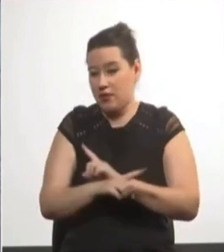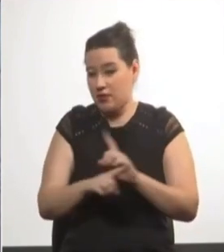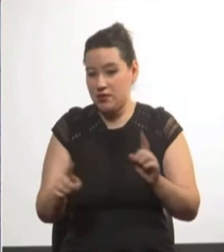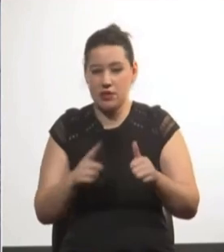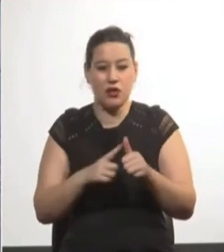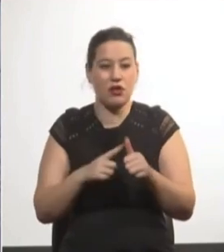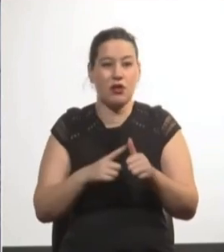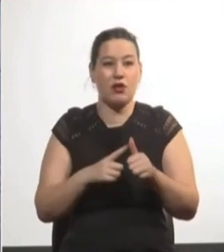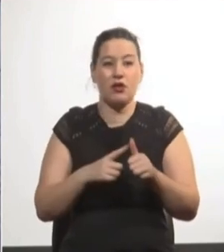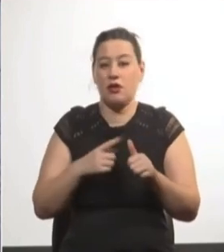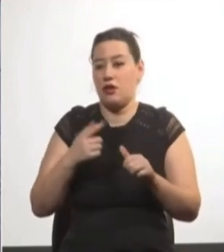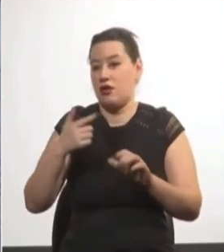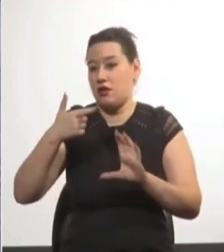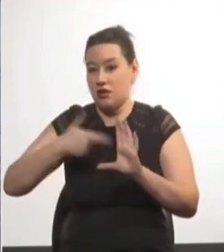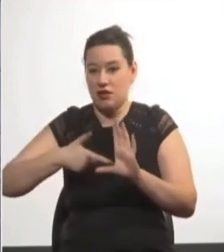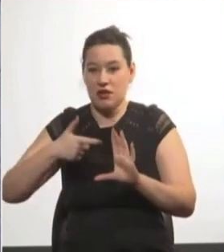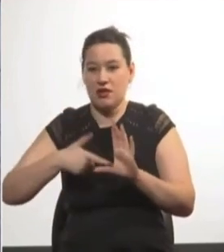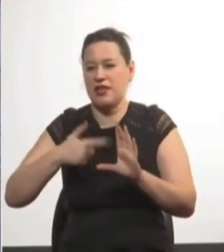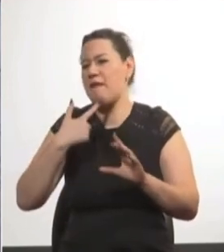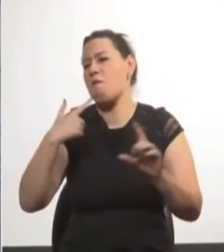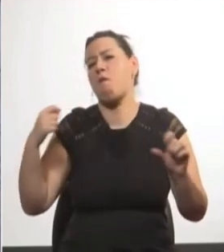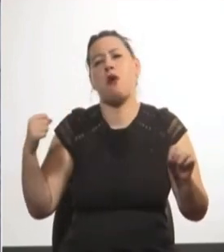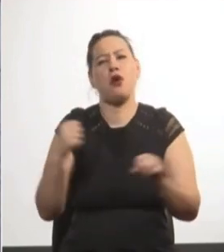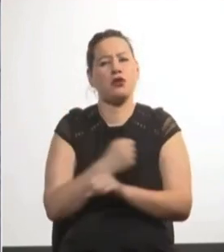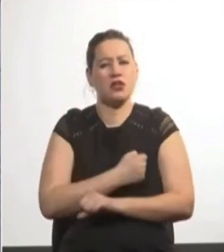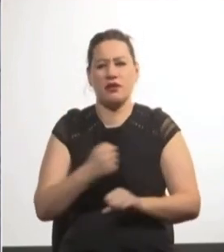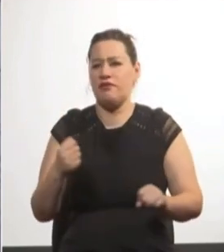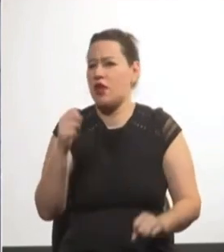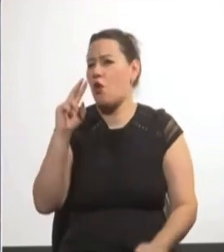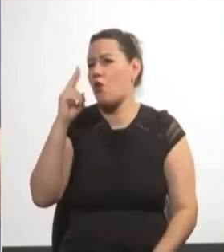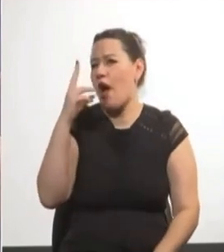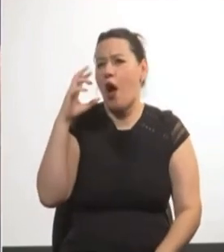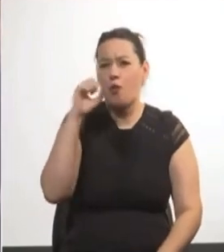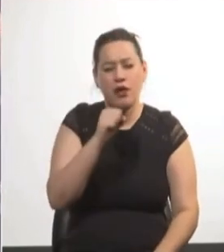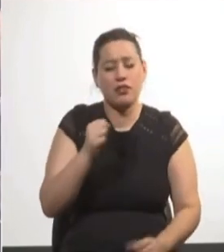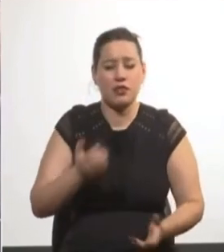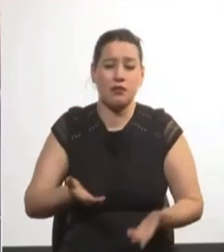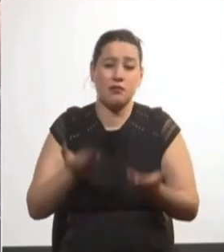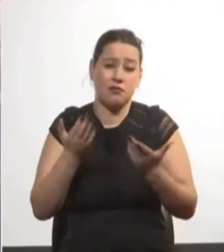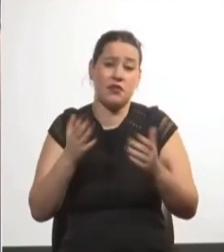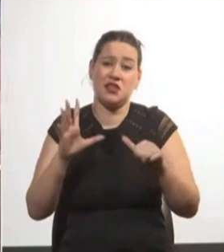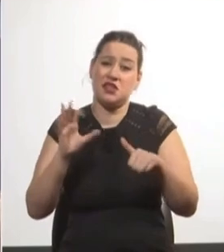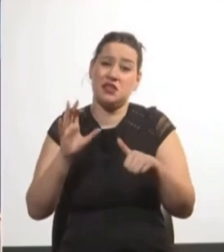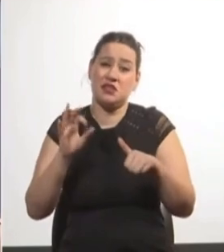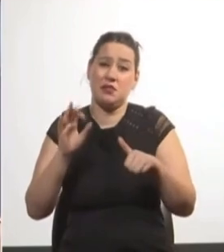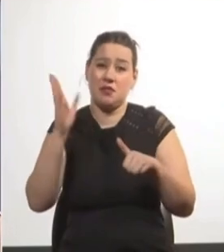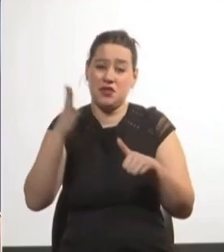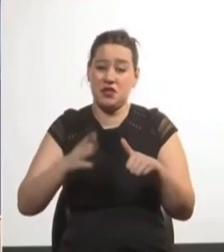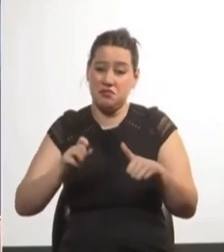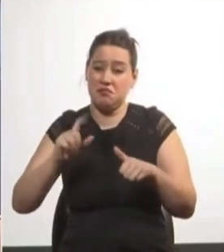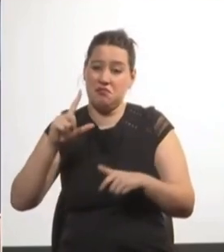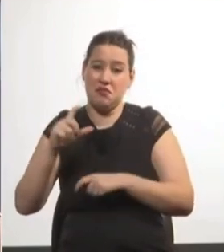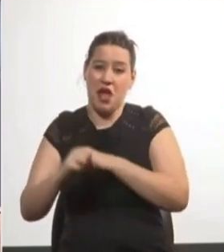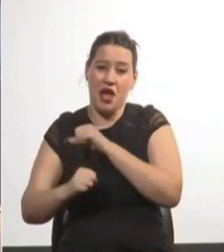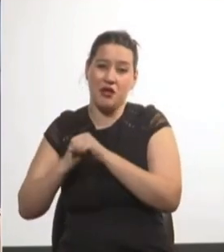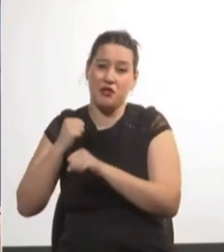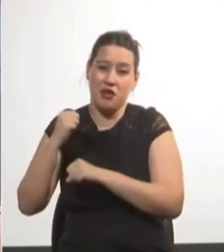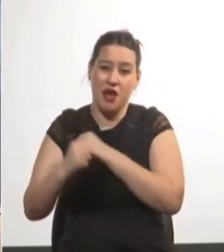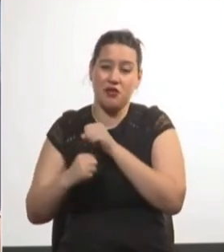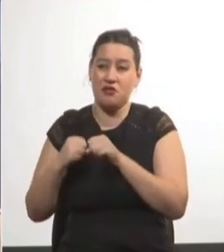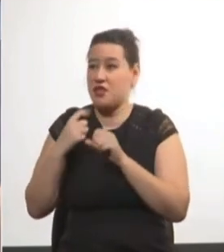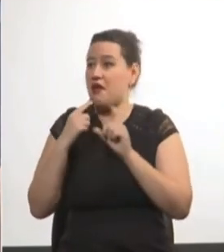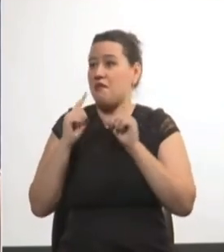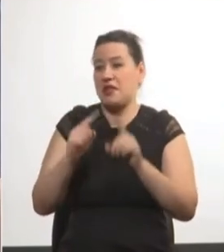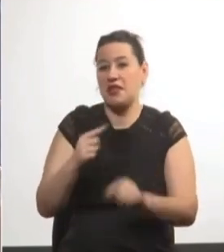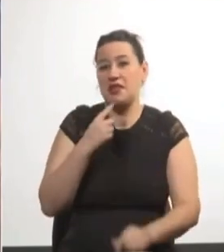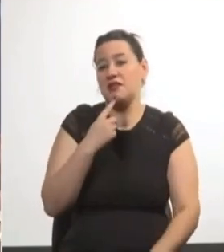de combustibles, que se decía que era imposible que el Uruguay soportara más suba de combustibles, 60% en estos años. También